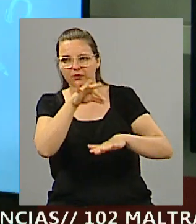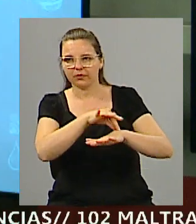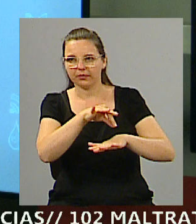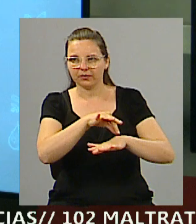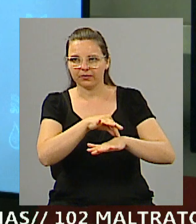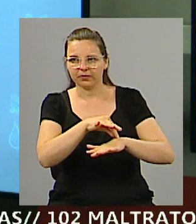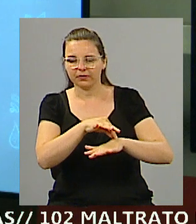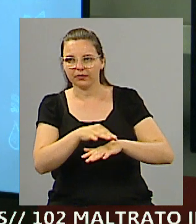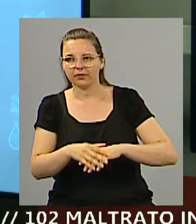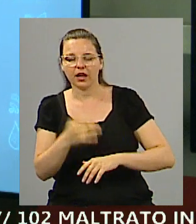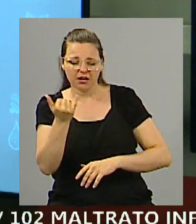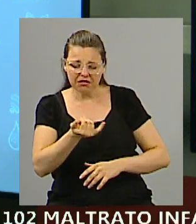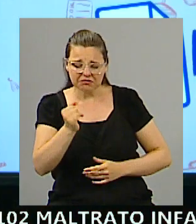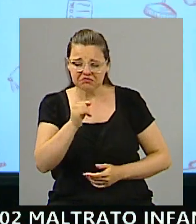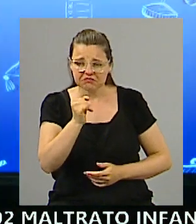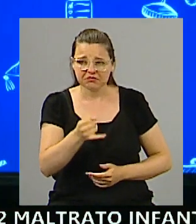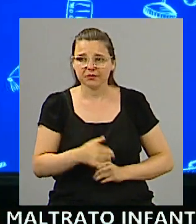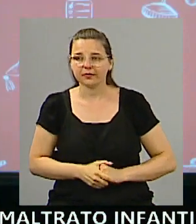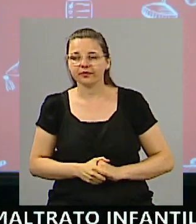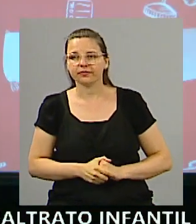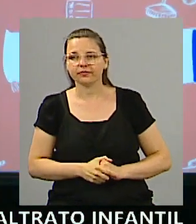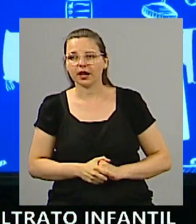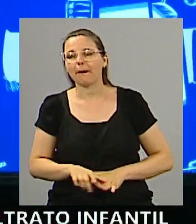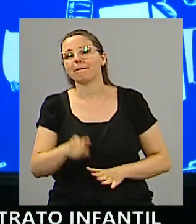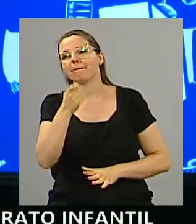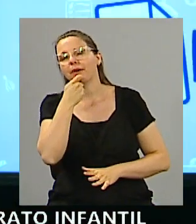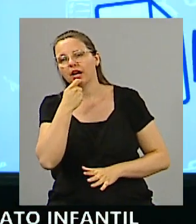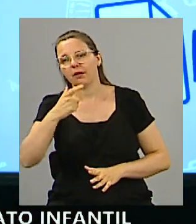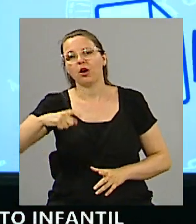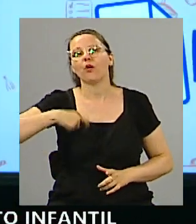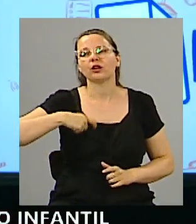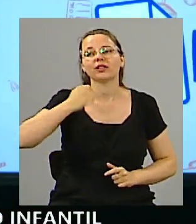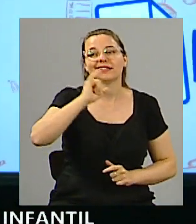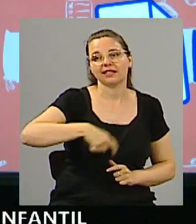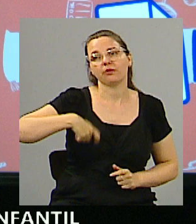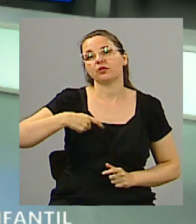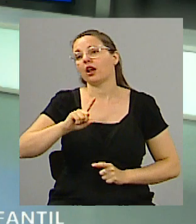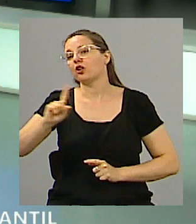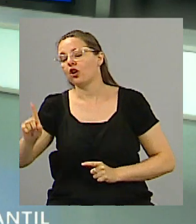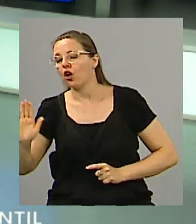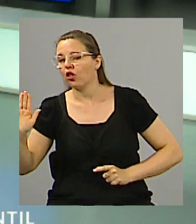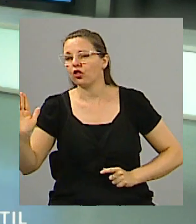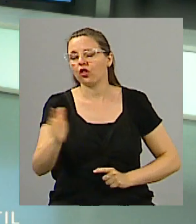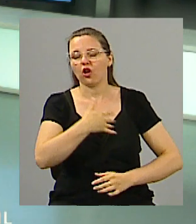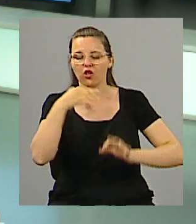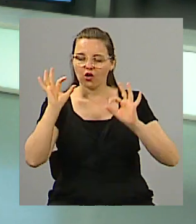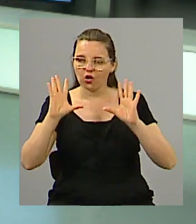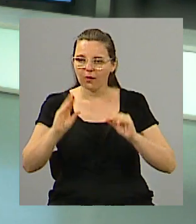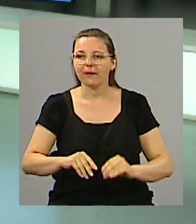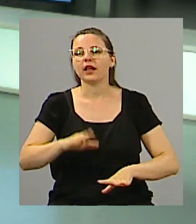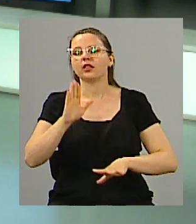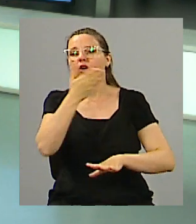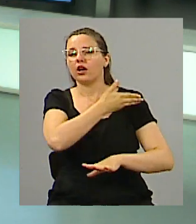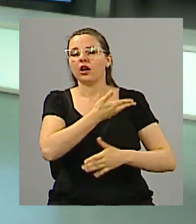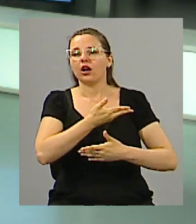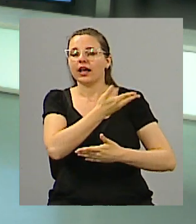que necesita un diagnóstico de VIH. Uh-huh. Sí, tanto para las personas que tengan obra social o no, está todo cubierto. Uh-huh. Y eso es muy importante que